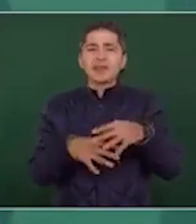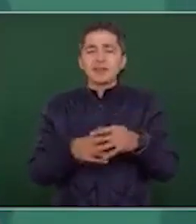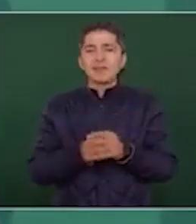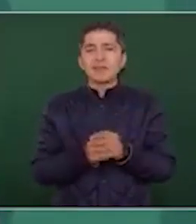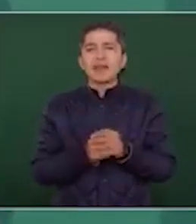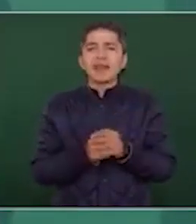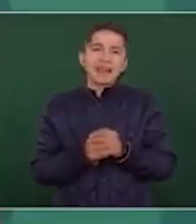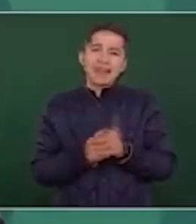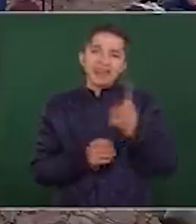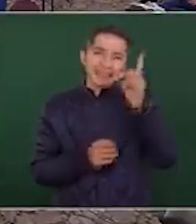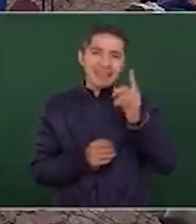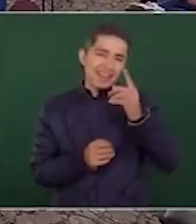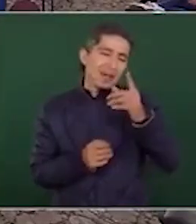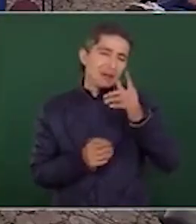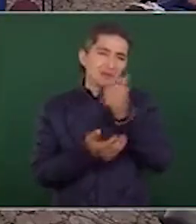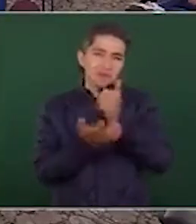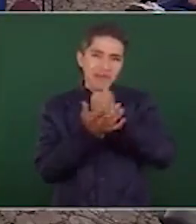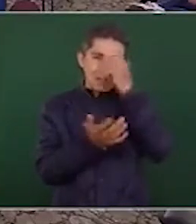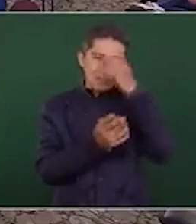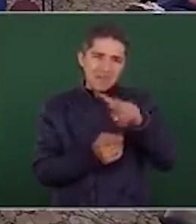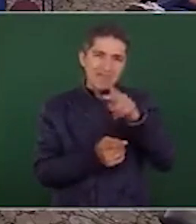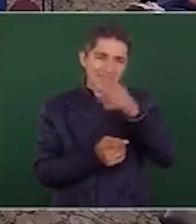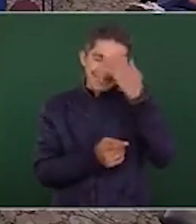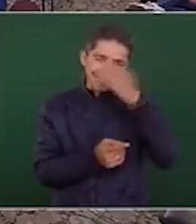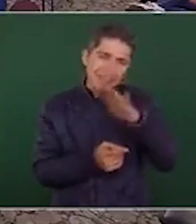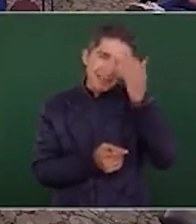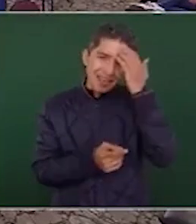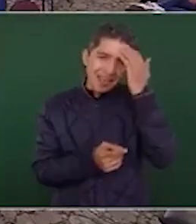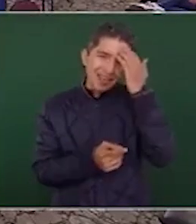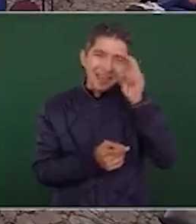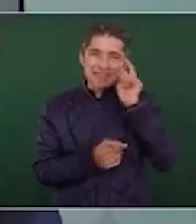Palacio Nacional, lo que ya se conoce.